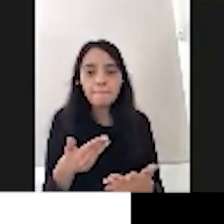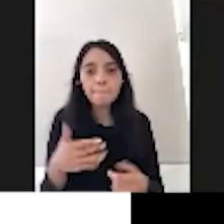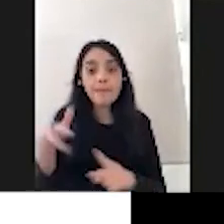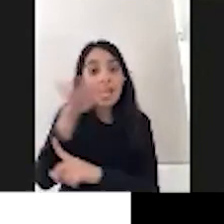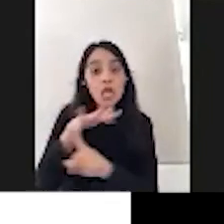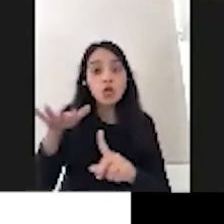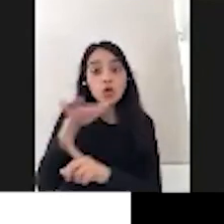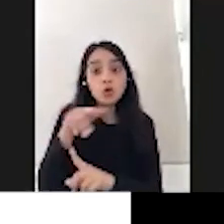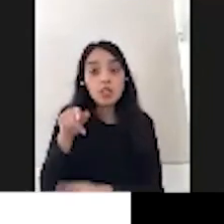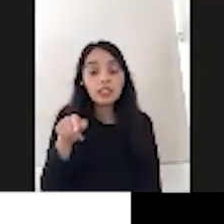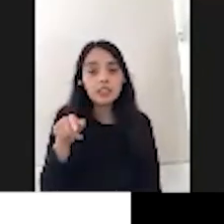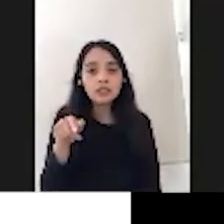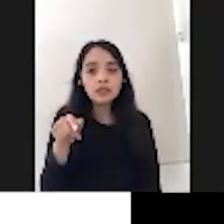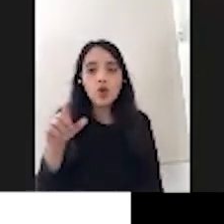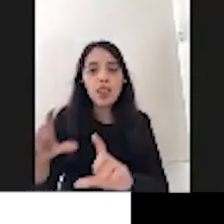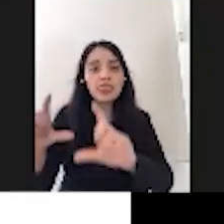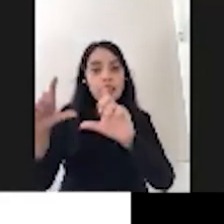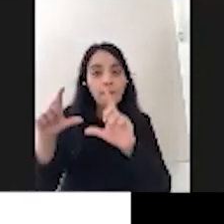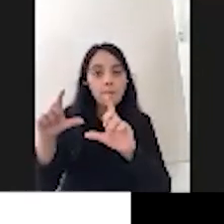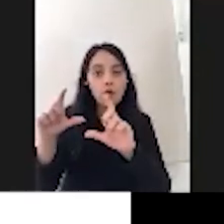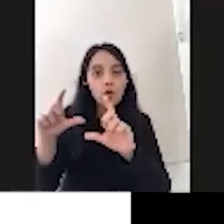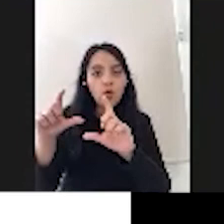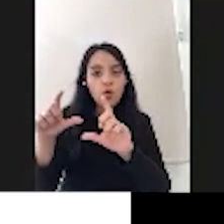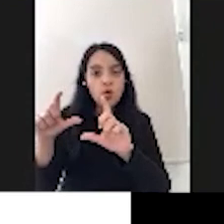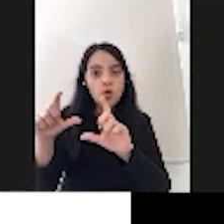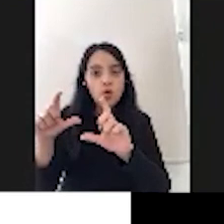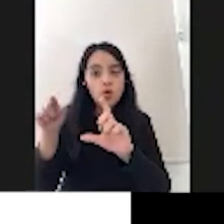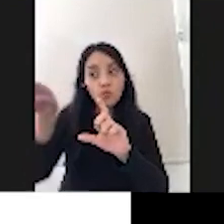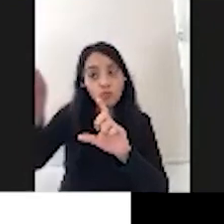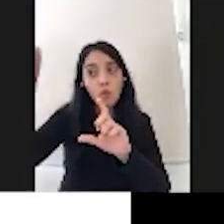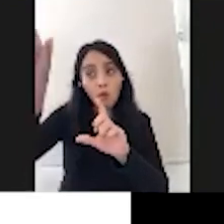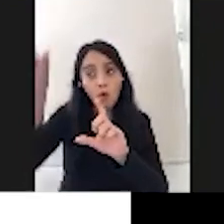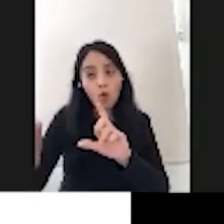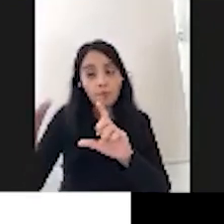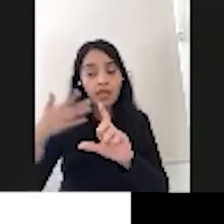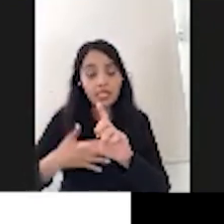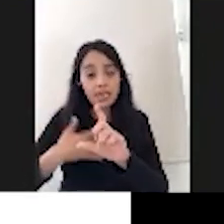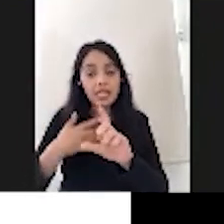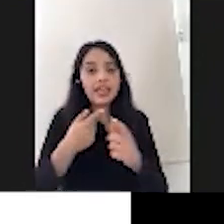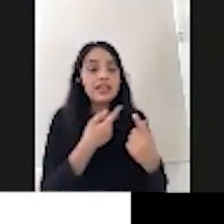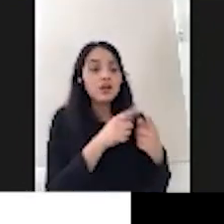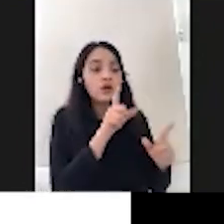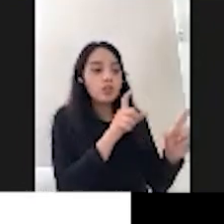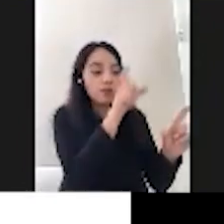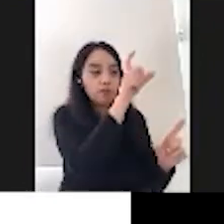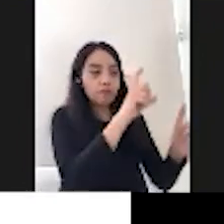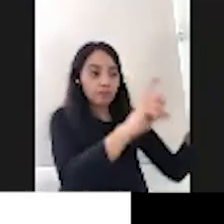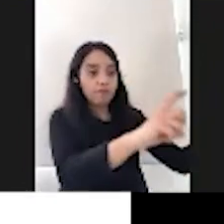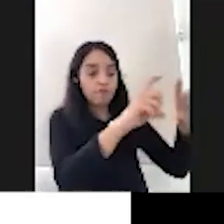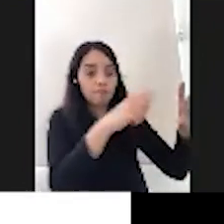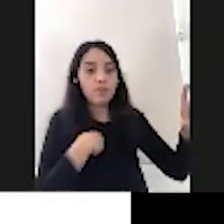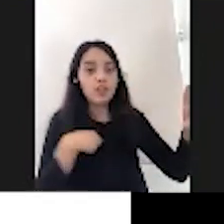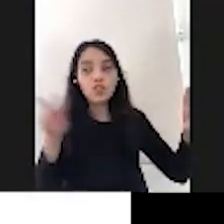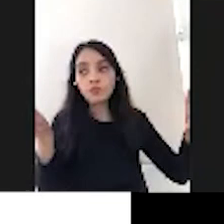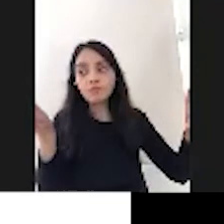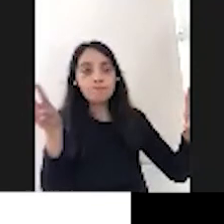estímulo aparecía cuando el experimentador quería y en otro caso aparecía el estímulo cuando las